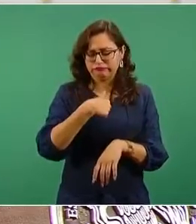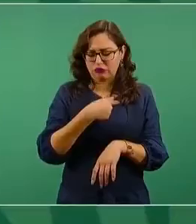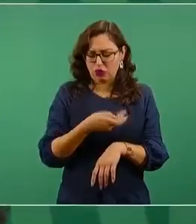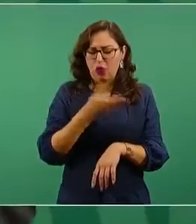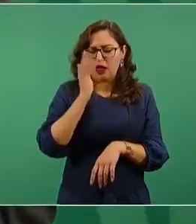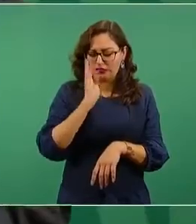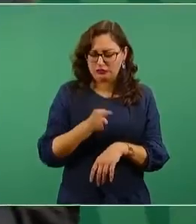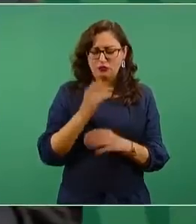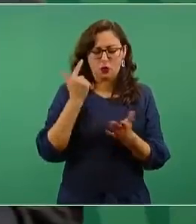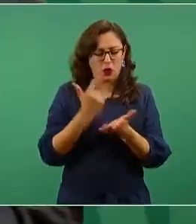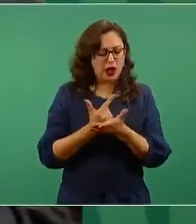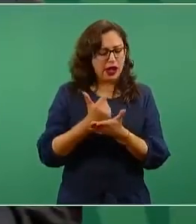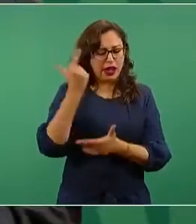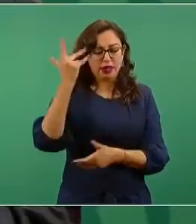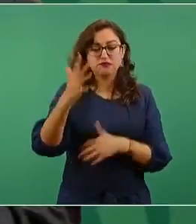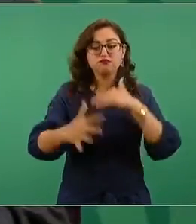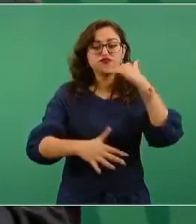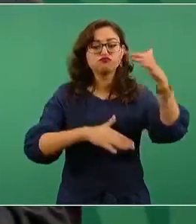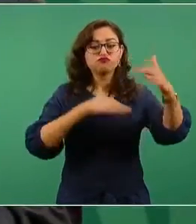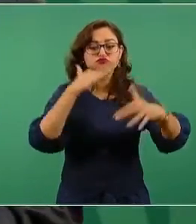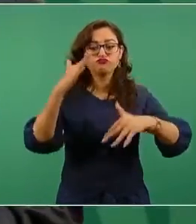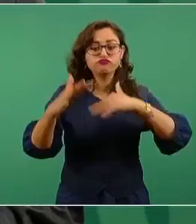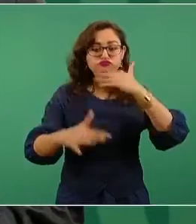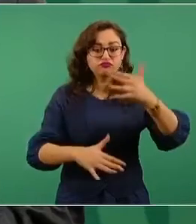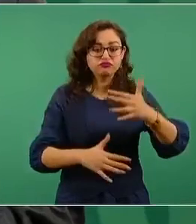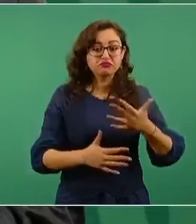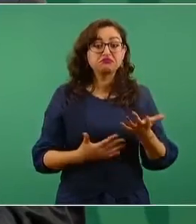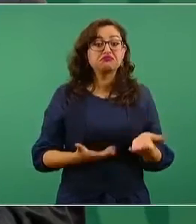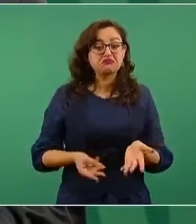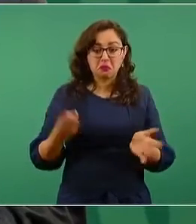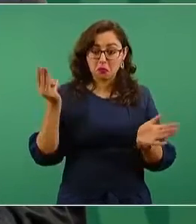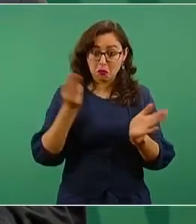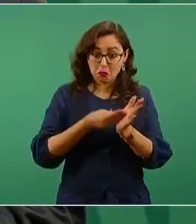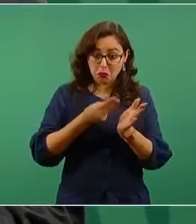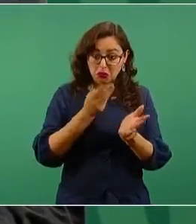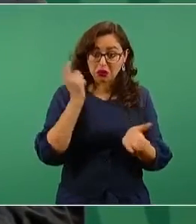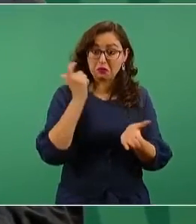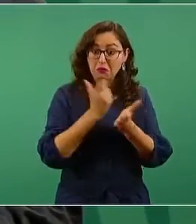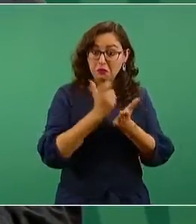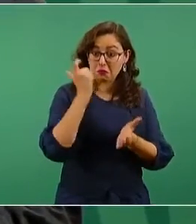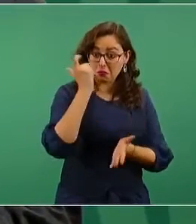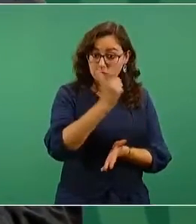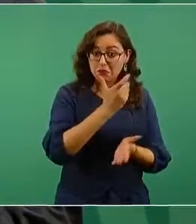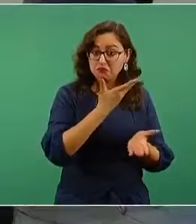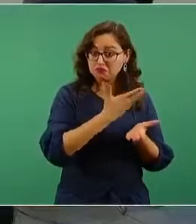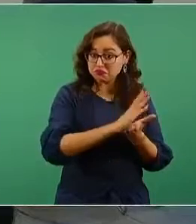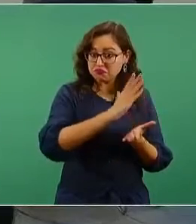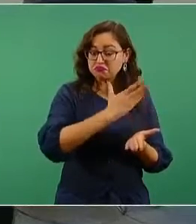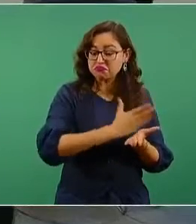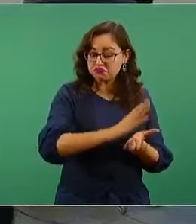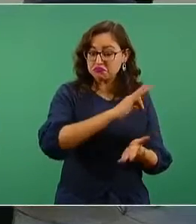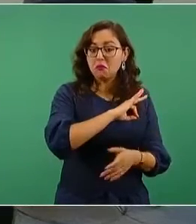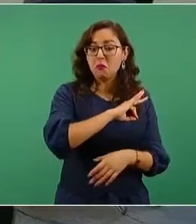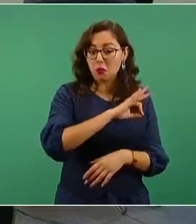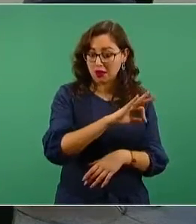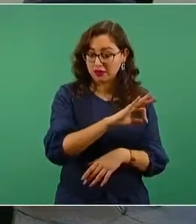más dinero, se les dan facilidades a las empresas. Así fue lo de Odebrecht,